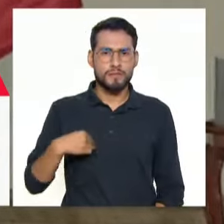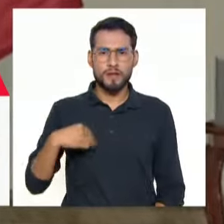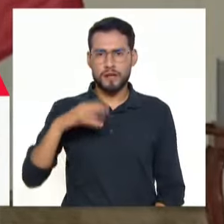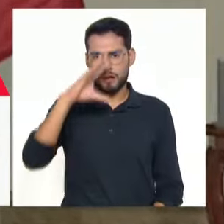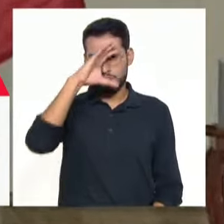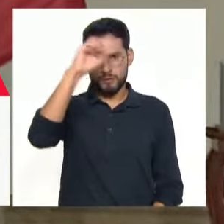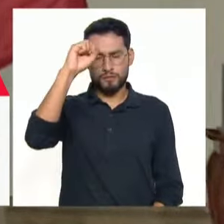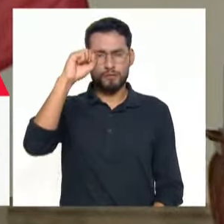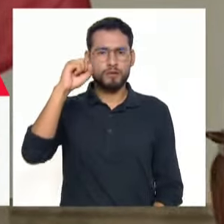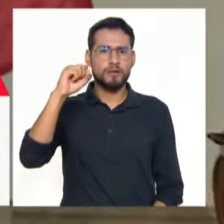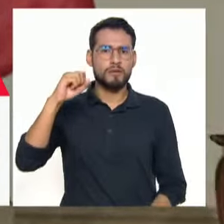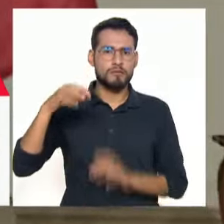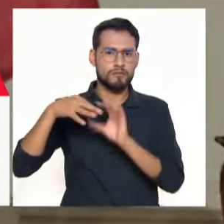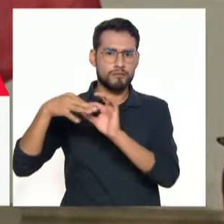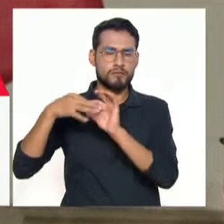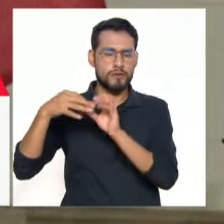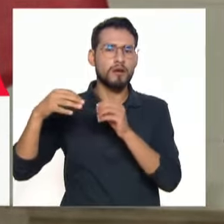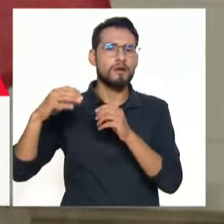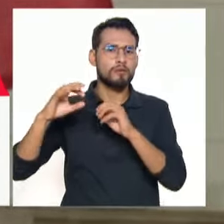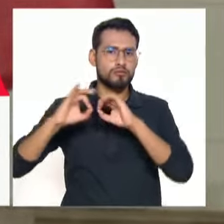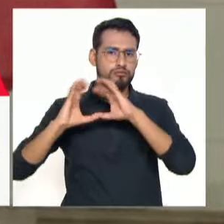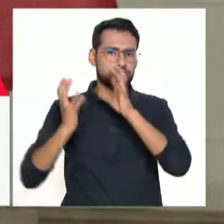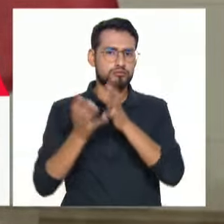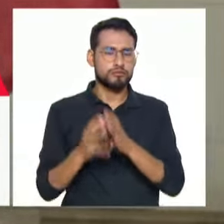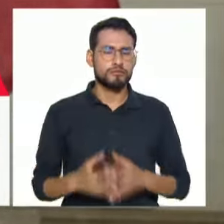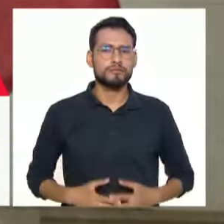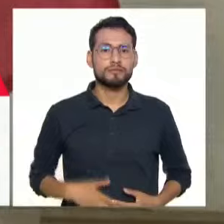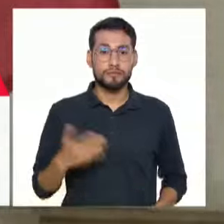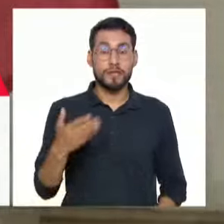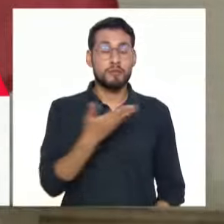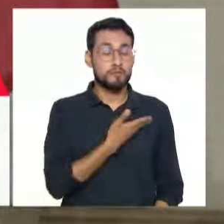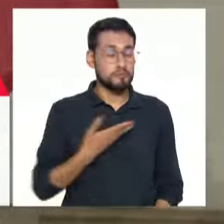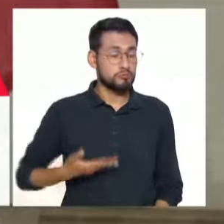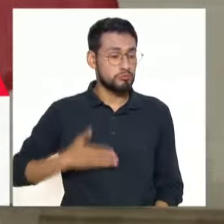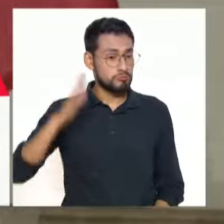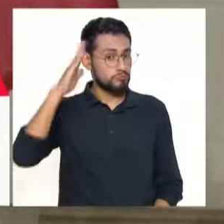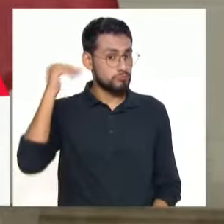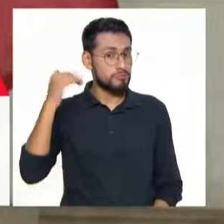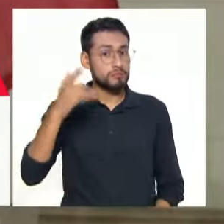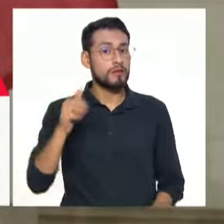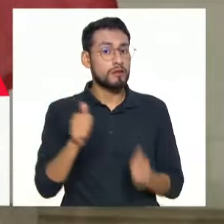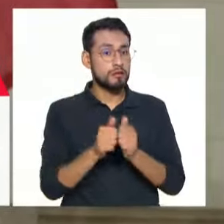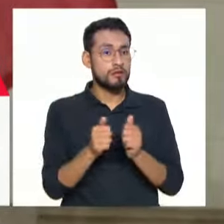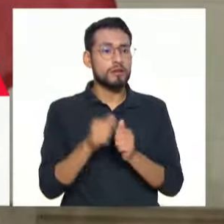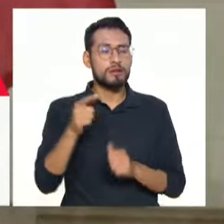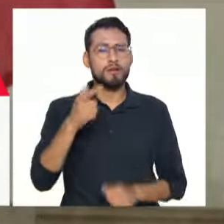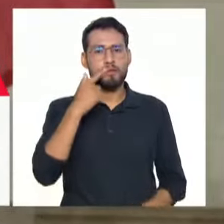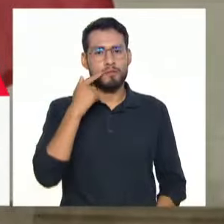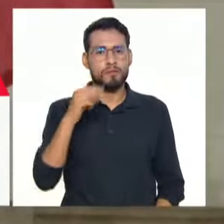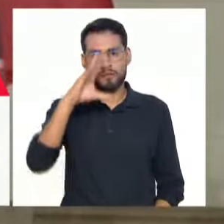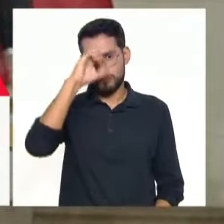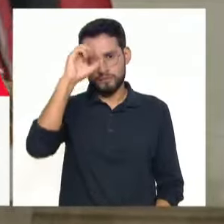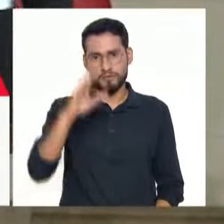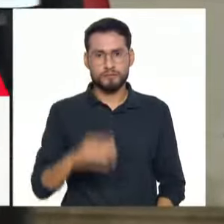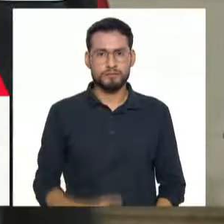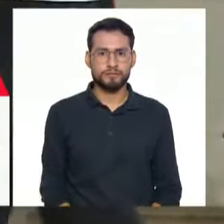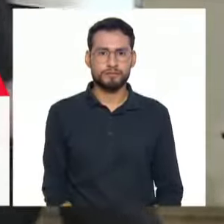de Relaciones Exteriores. Ahí vemos a la presidenta Dina Boluarte, acompañado por el canciller.